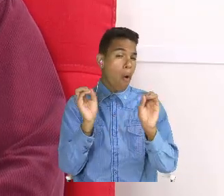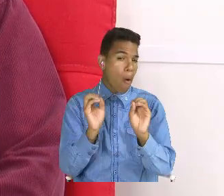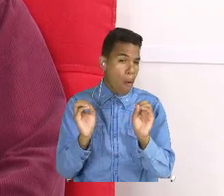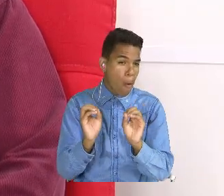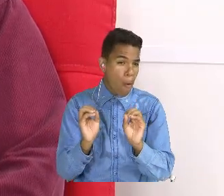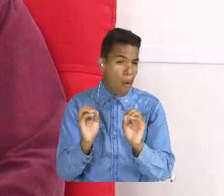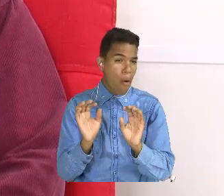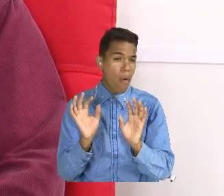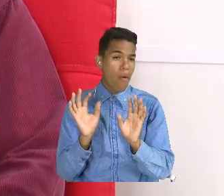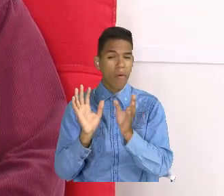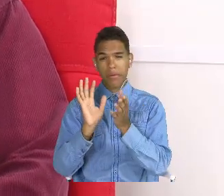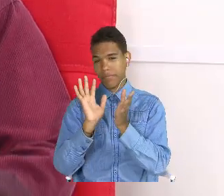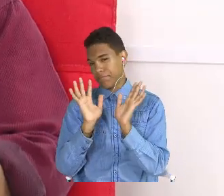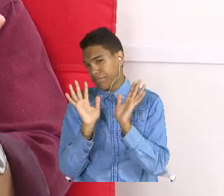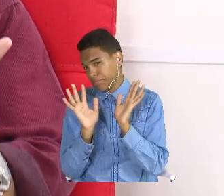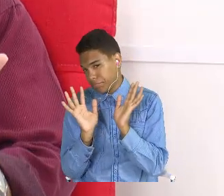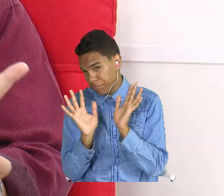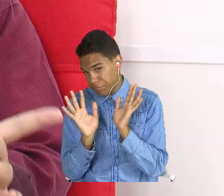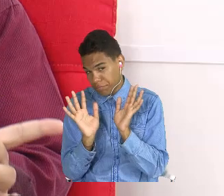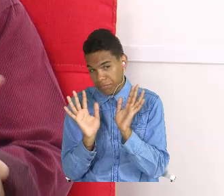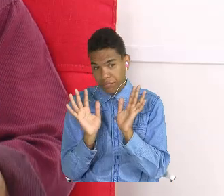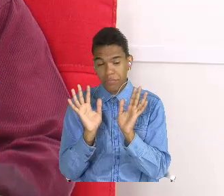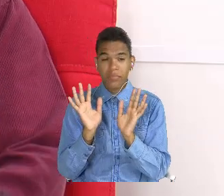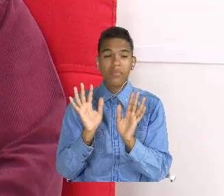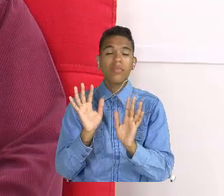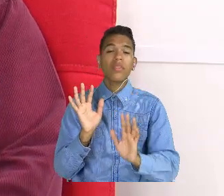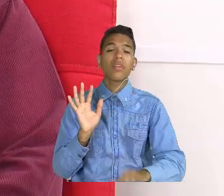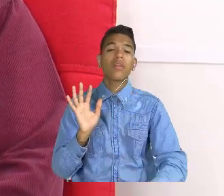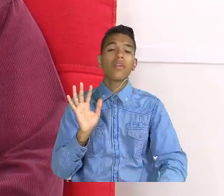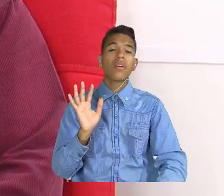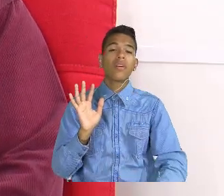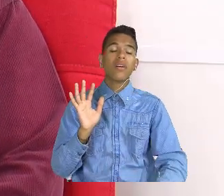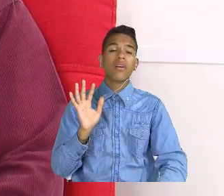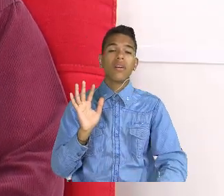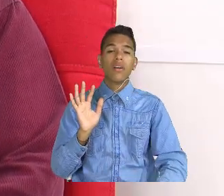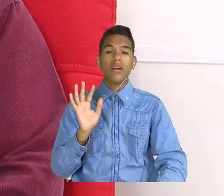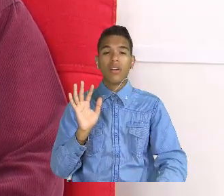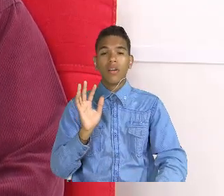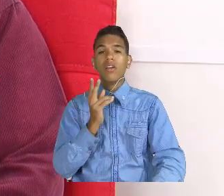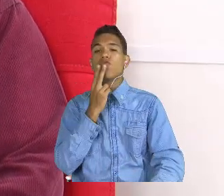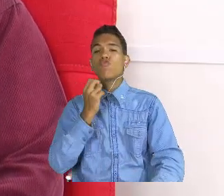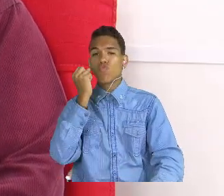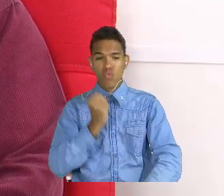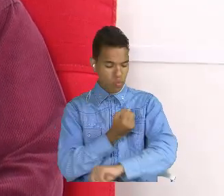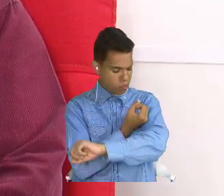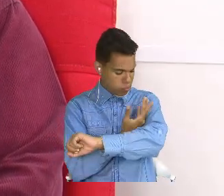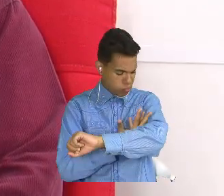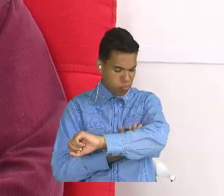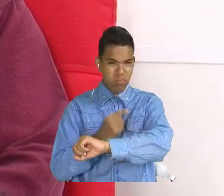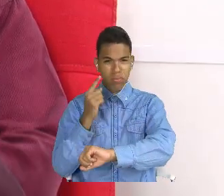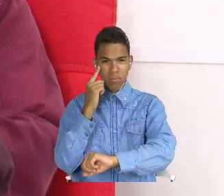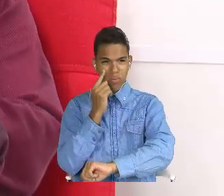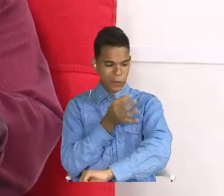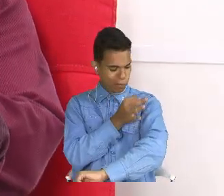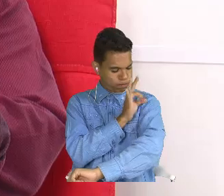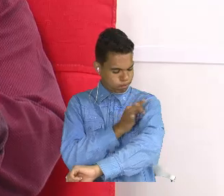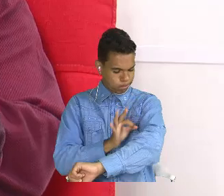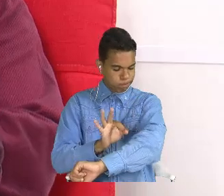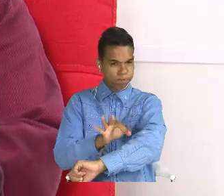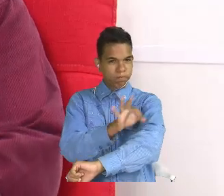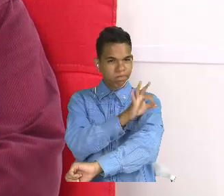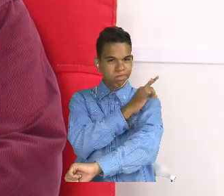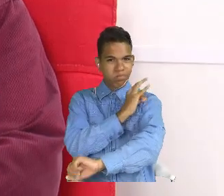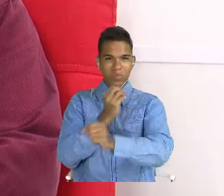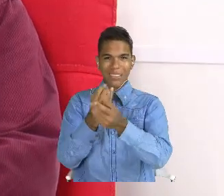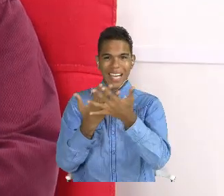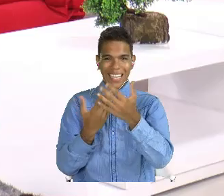aparte, y perdónenme que me meta un poquito más también atrás, la diabetes produce daño en los vasos sanguíneos. Sí. Entonces, no hay un